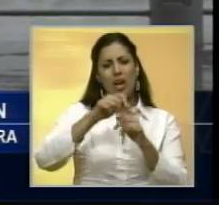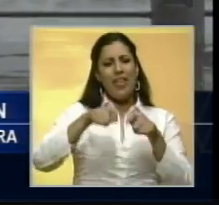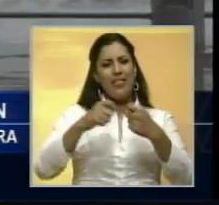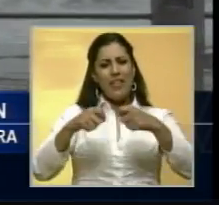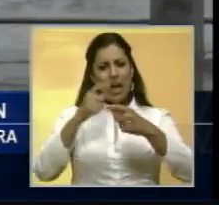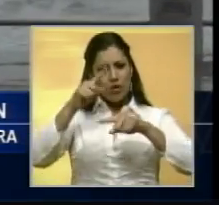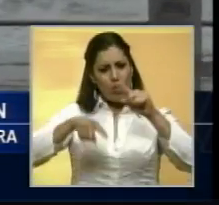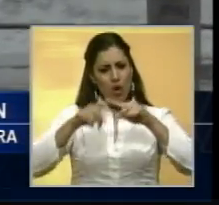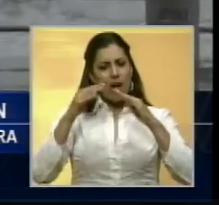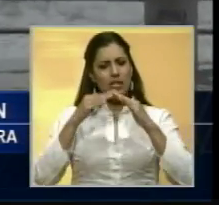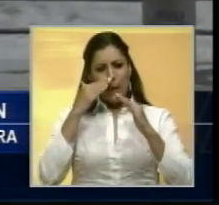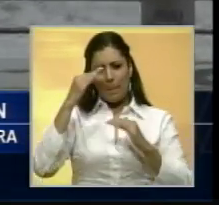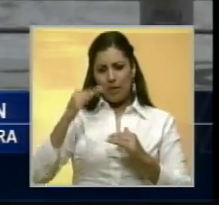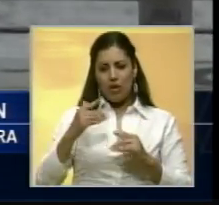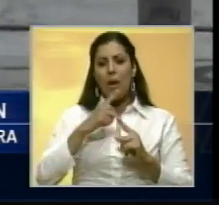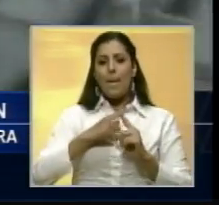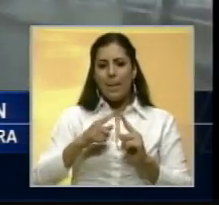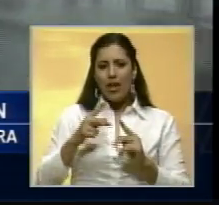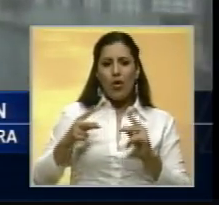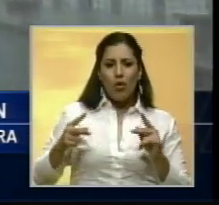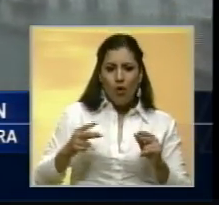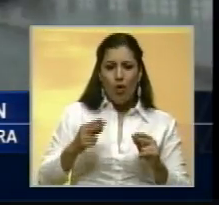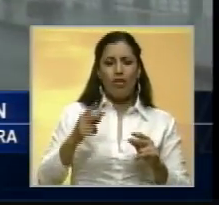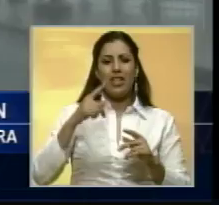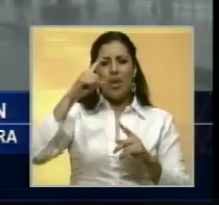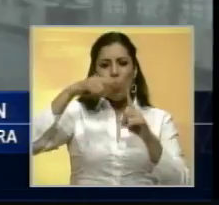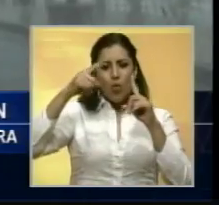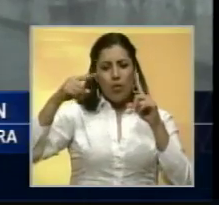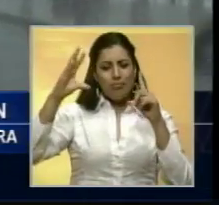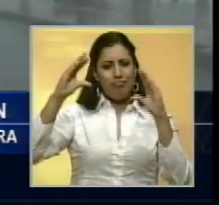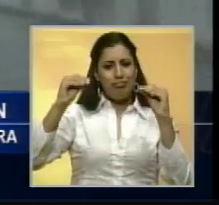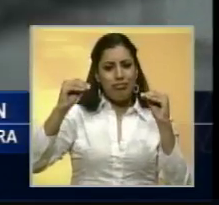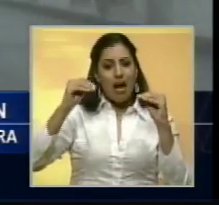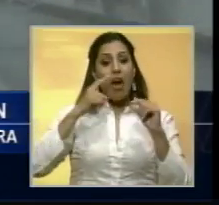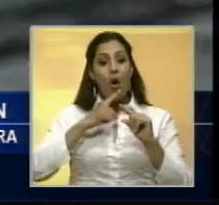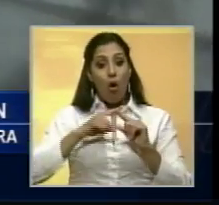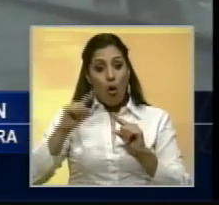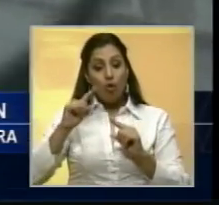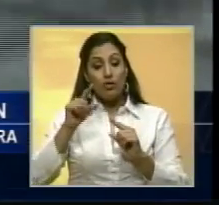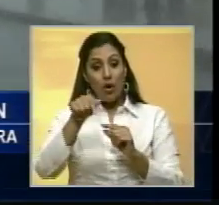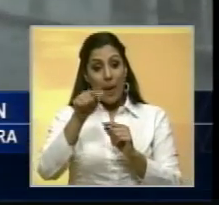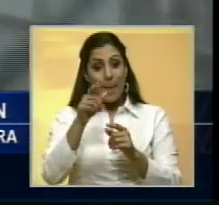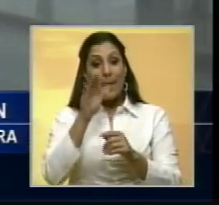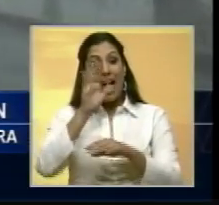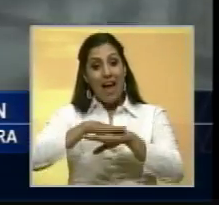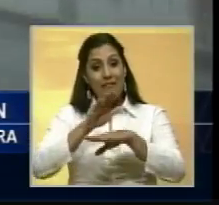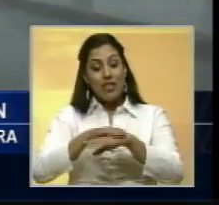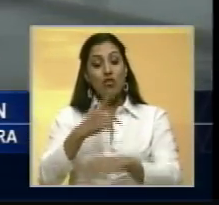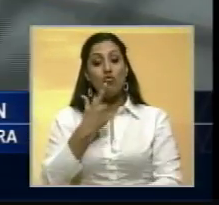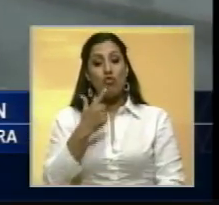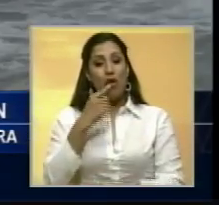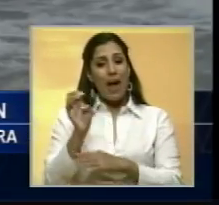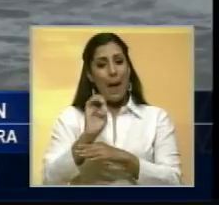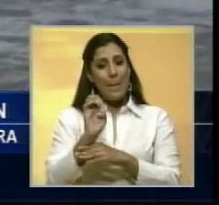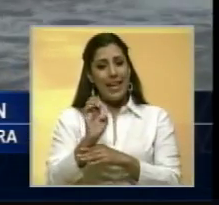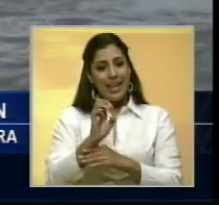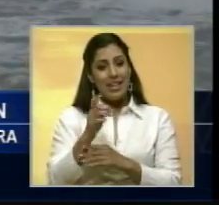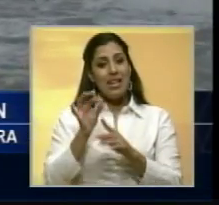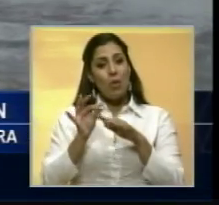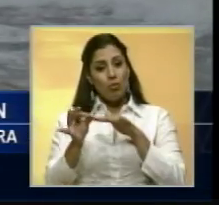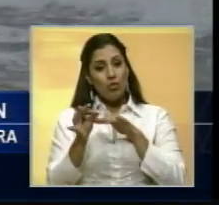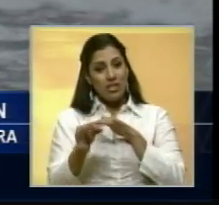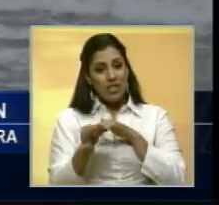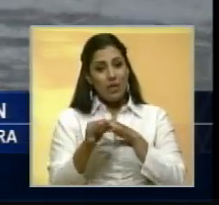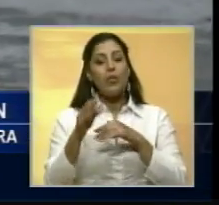daños materiales y menores y cortes de suministro eléctrico. En Sonora, las autoridades activaron alertas rojas en varios municipios de la